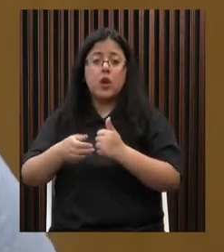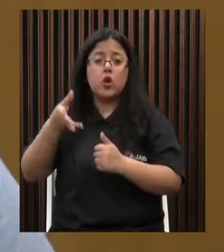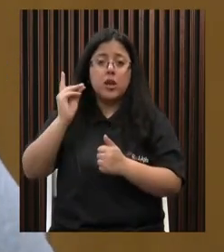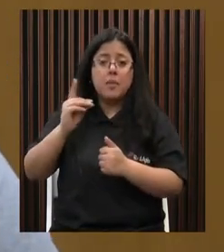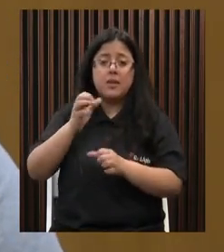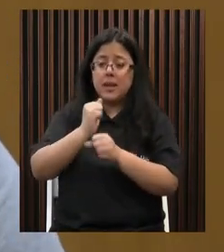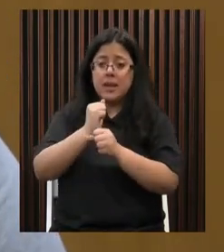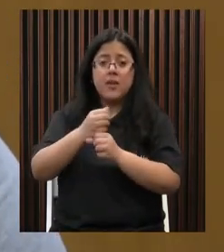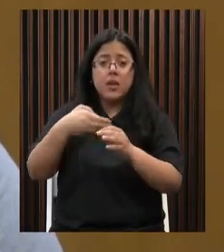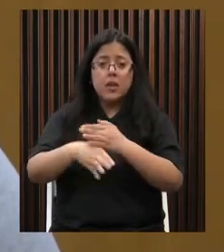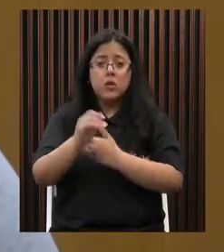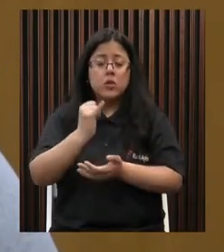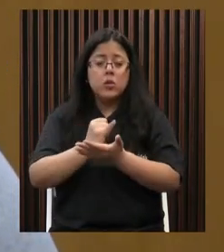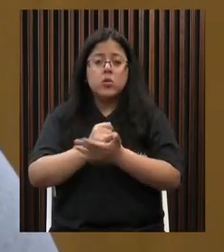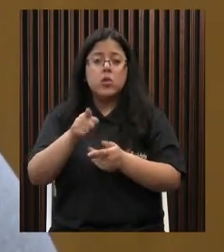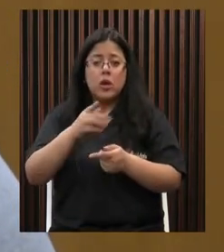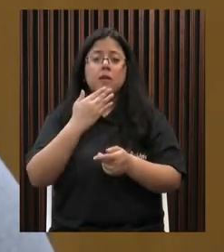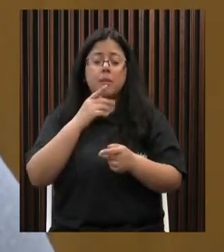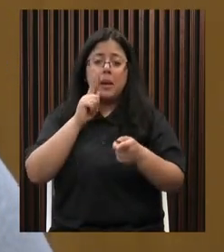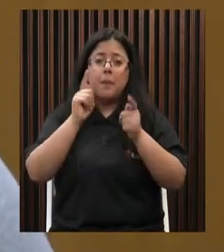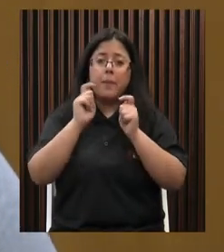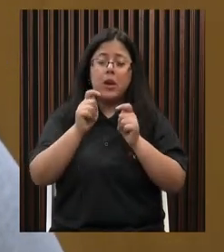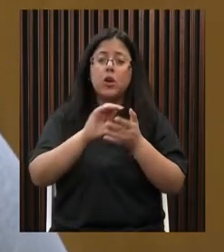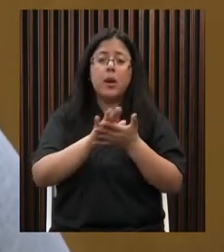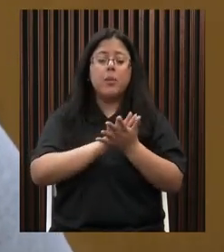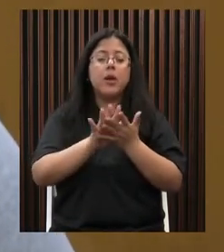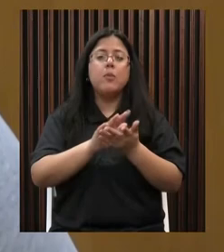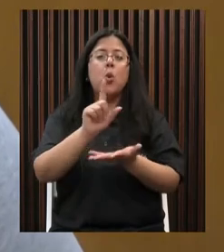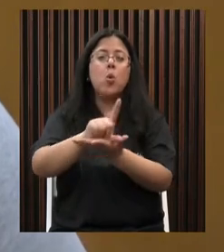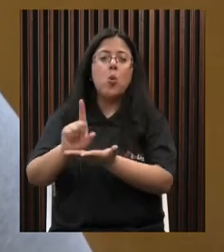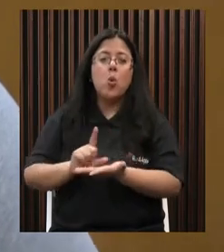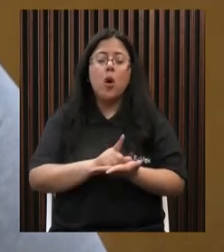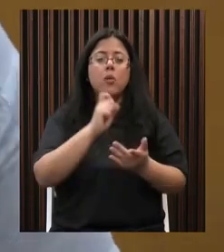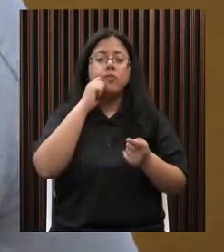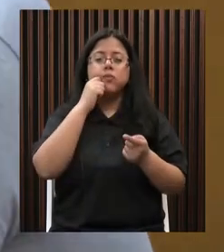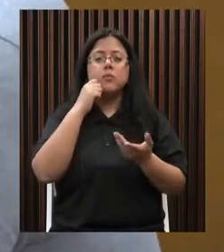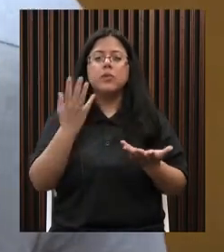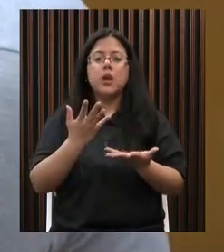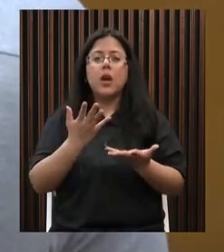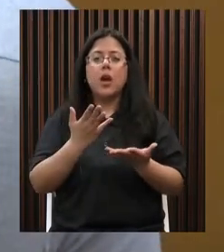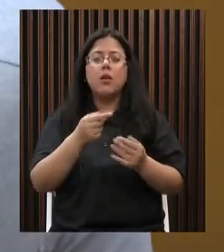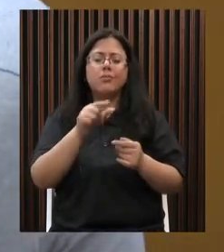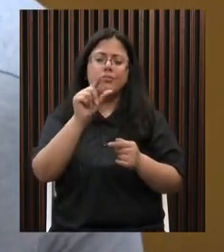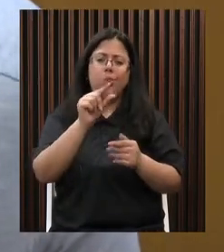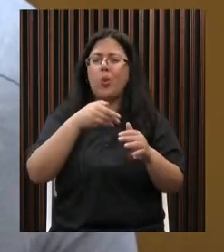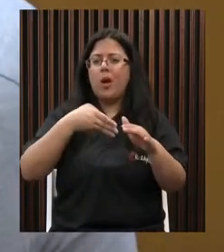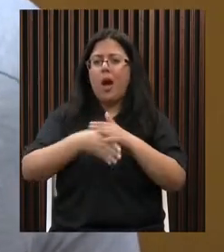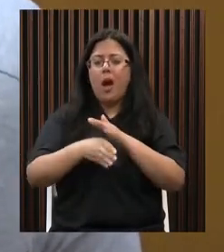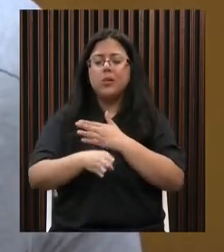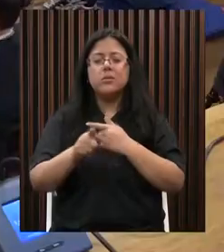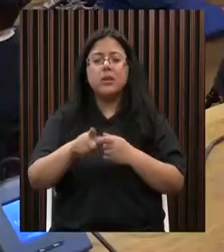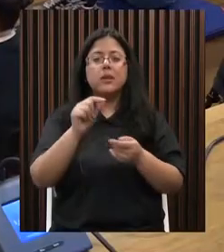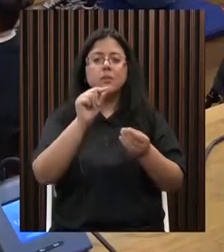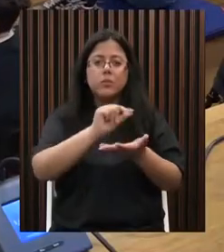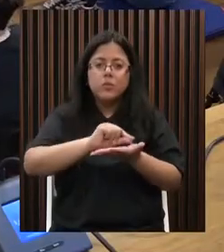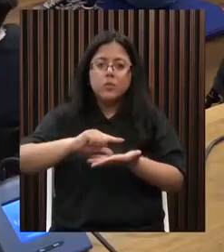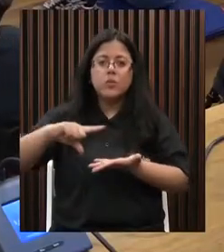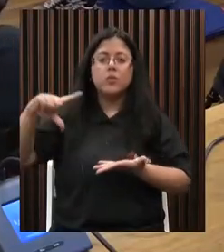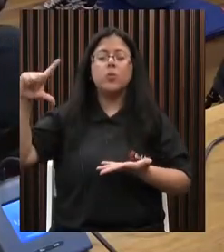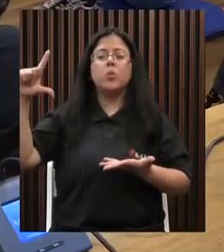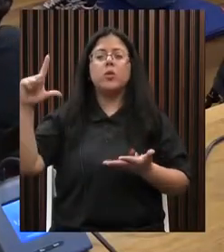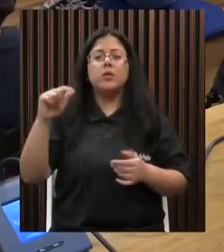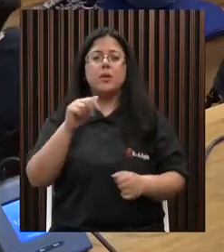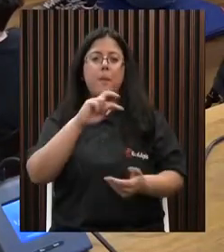en su institución, existe el riesgo de que los espacios sean cada vez menos accesibles y que se aumente esta falta